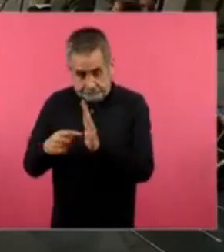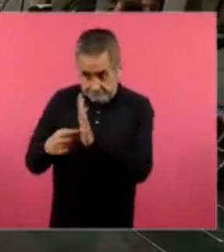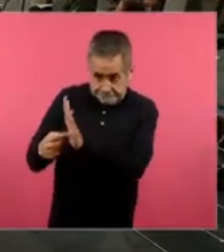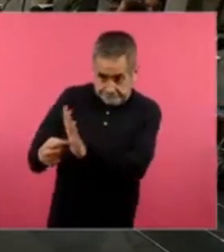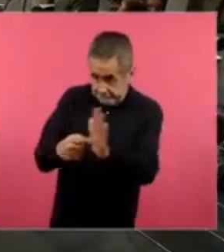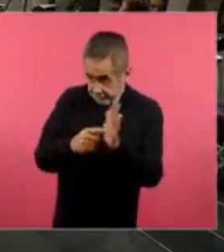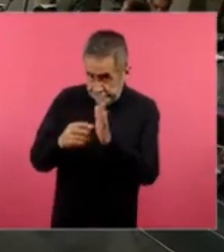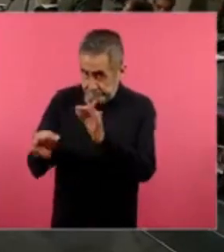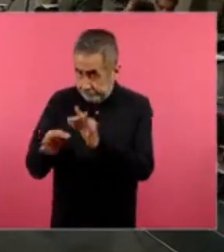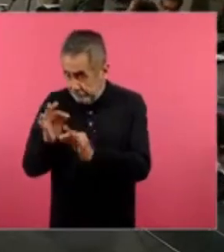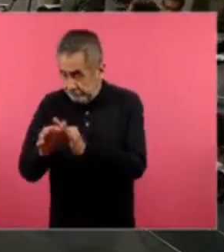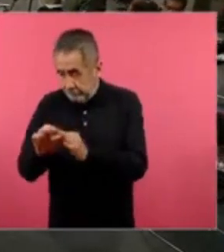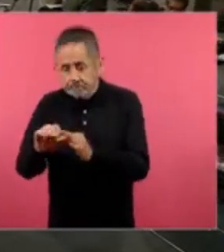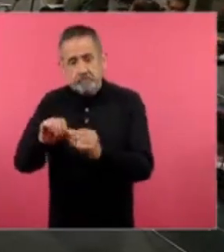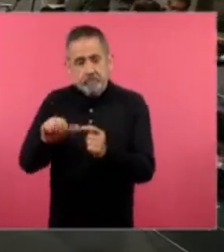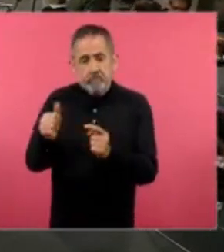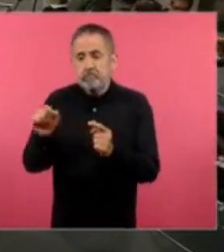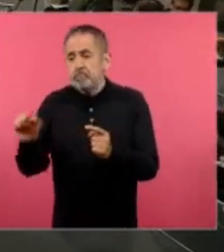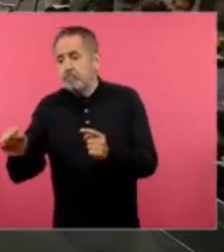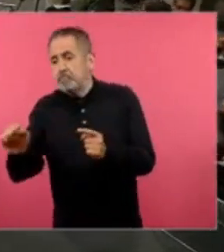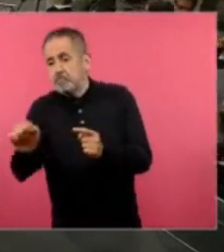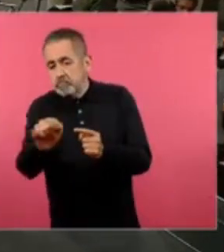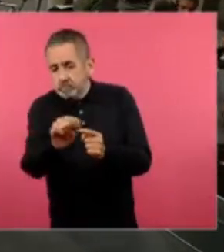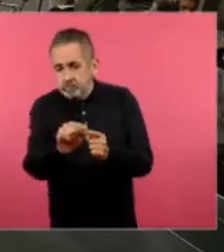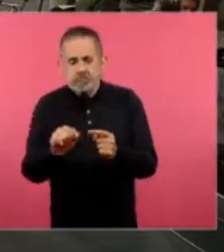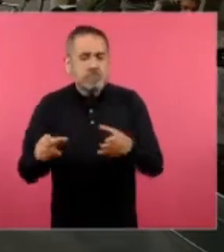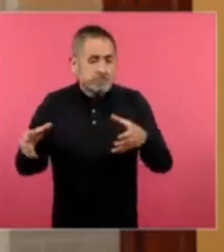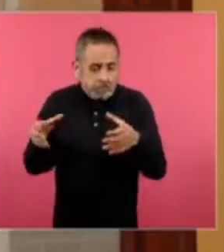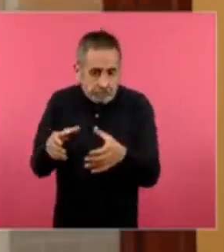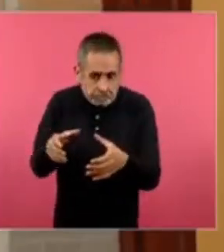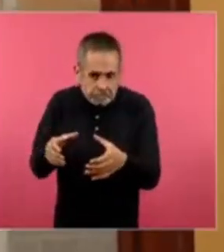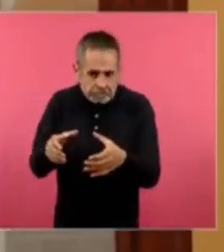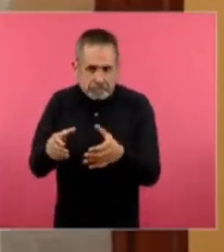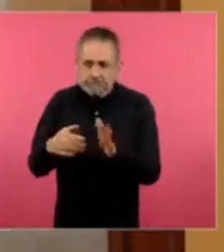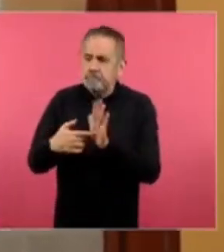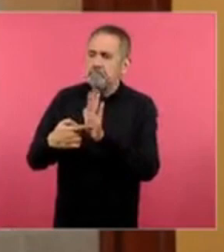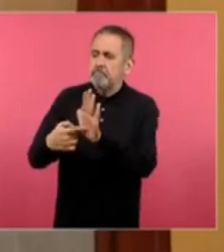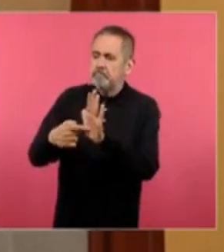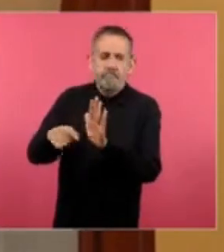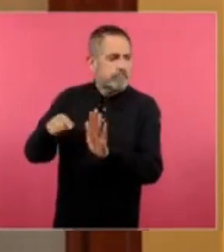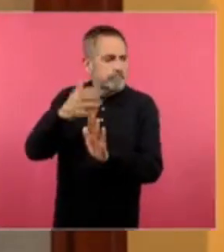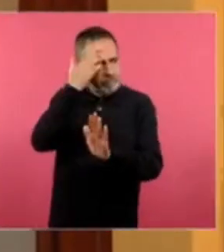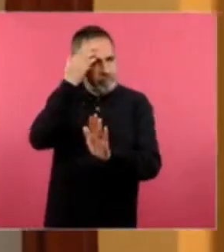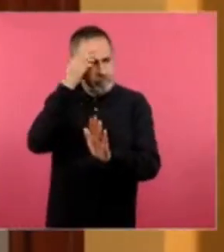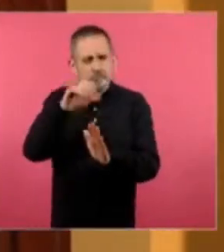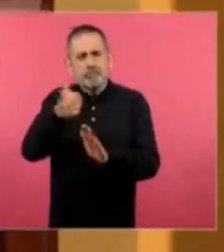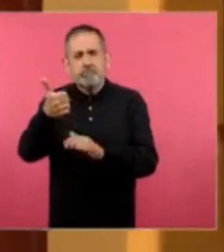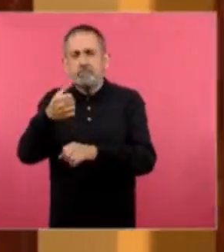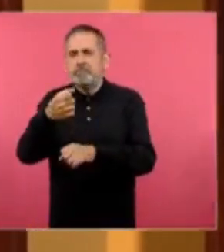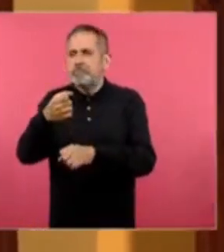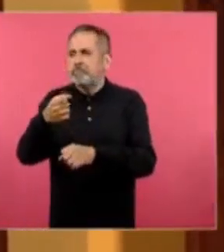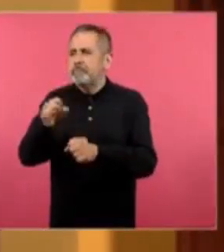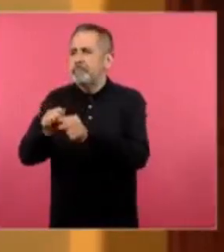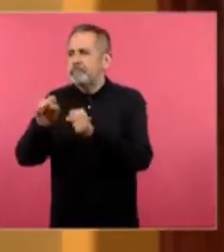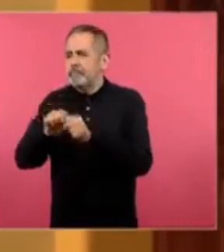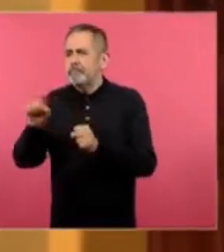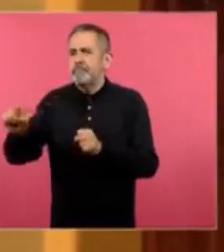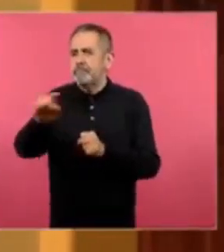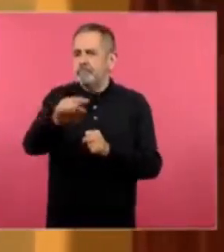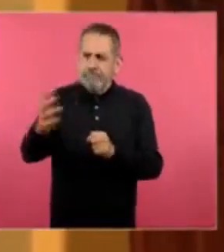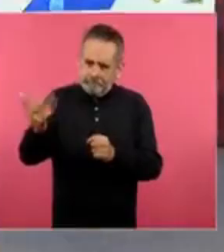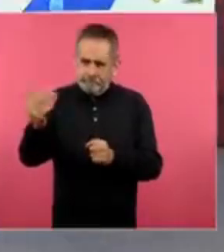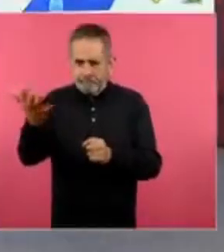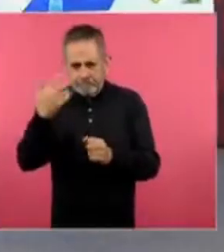impacte a los actores de la escuela y los niños de otros grados. Igual pueden